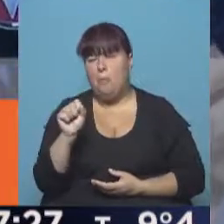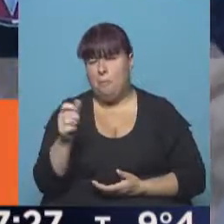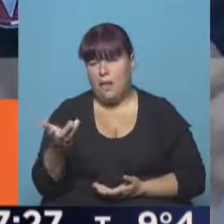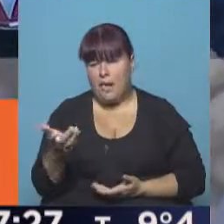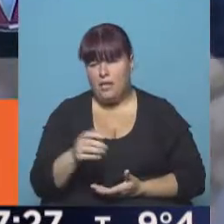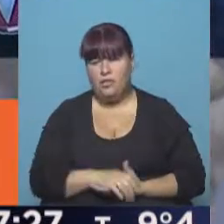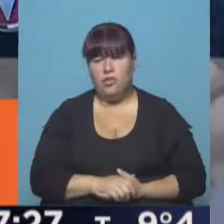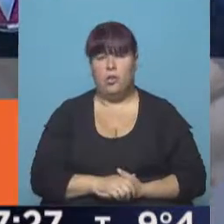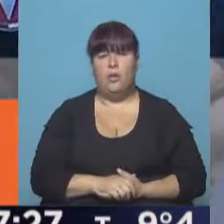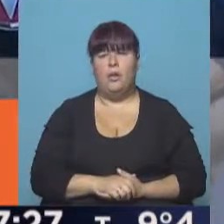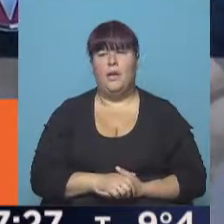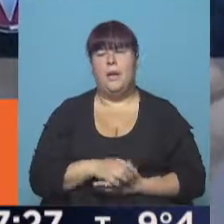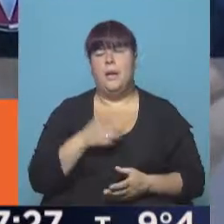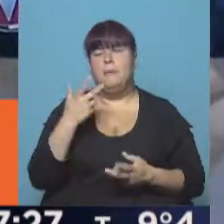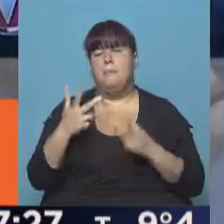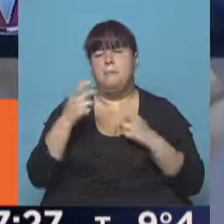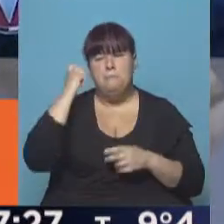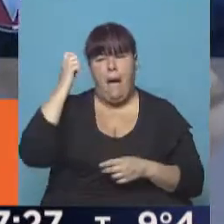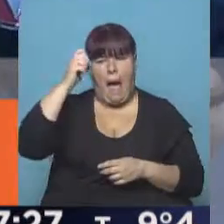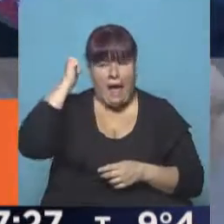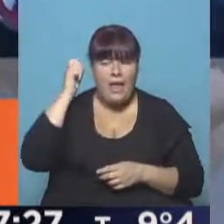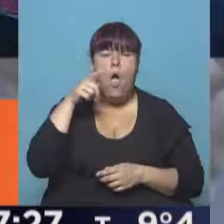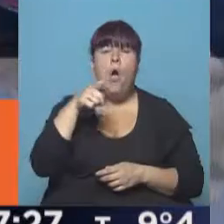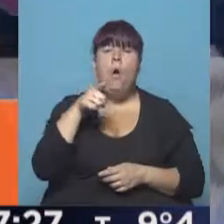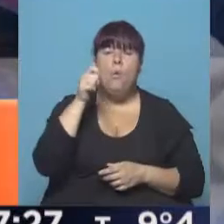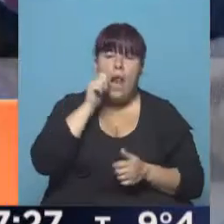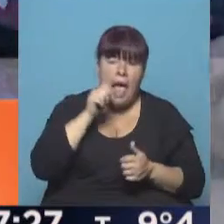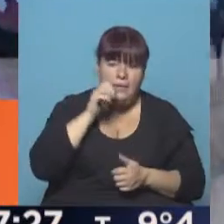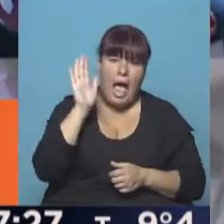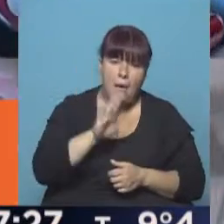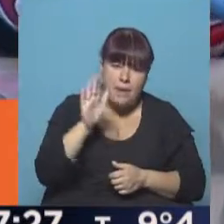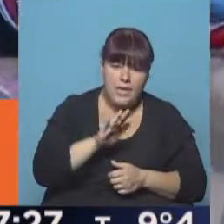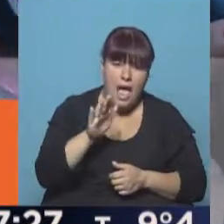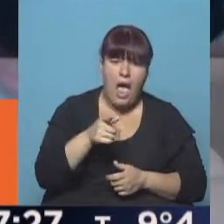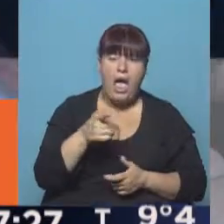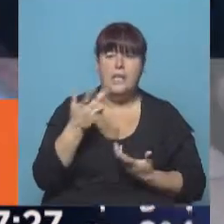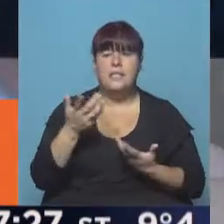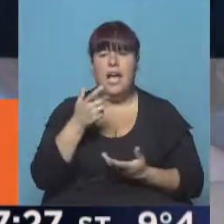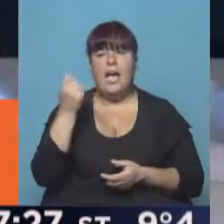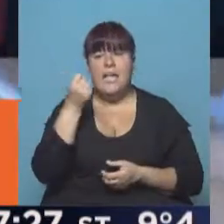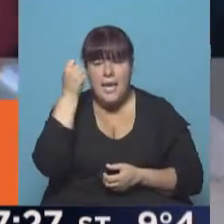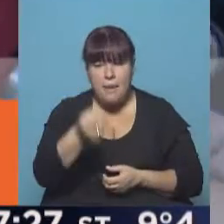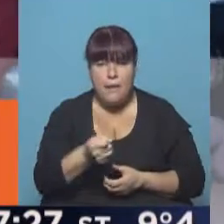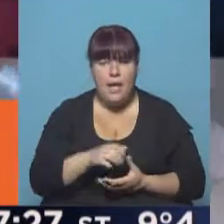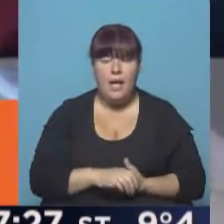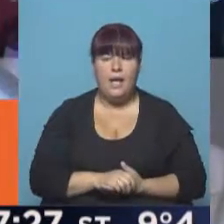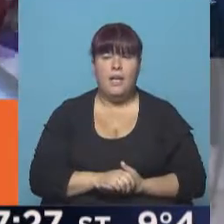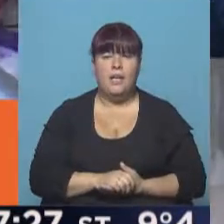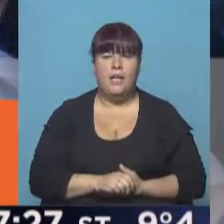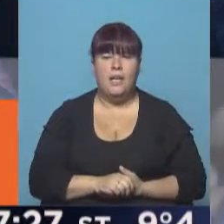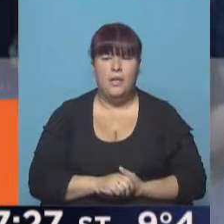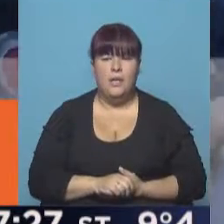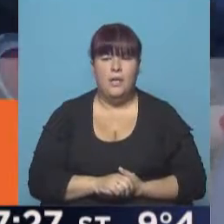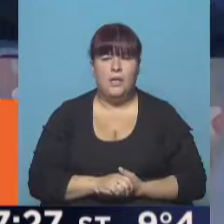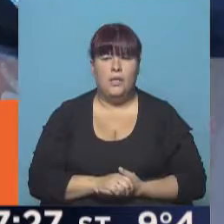pesos y máquina para corte. ¿A usted le hicieron solo algo? Esto. ¿La amenazaron en algún momento? ¿Intentaron golpearla?